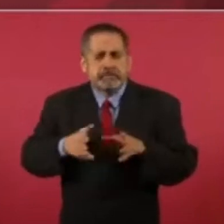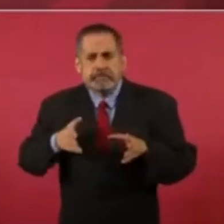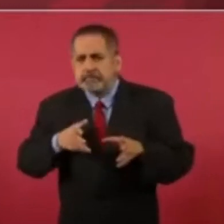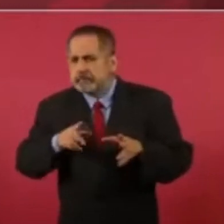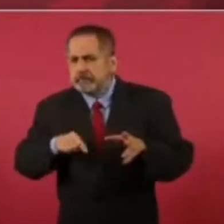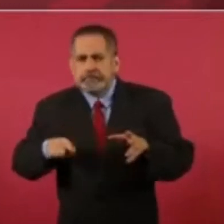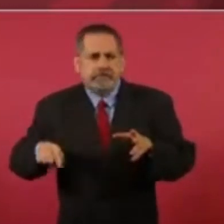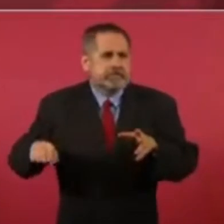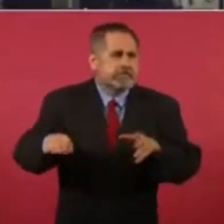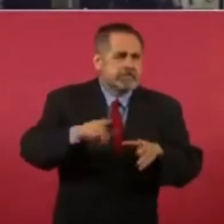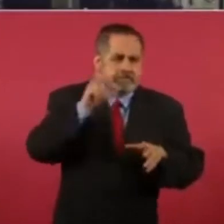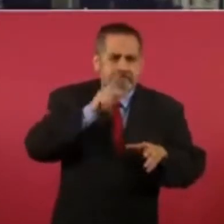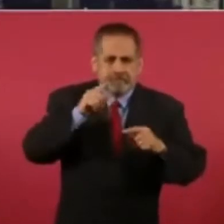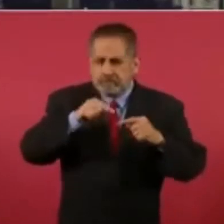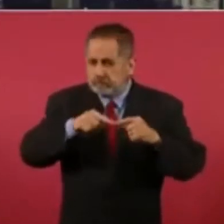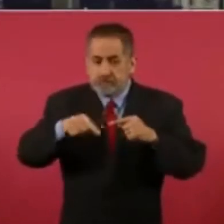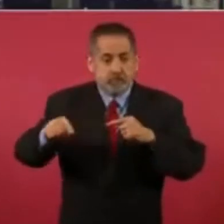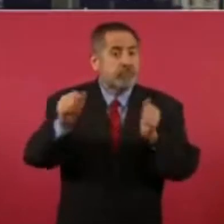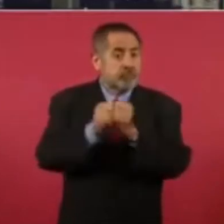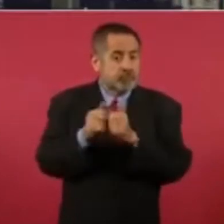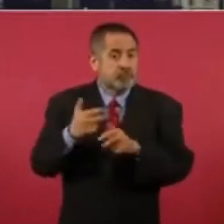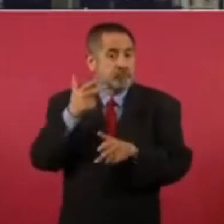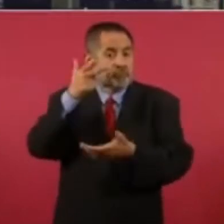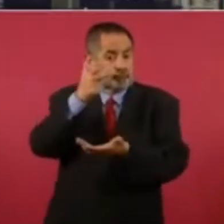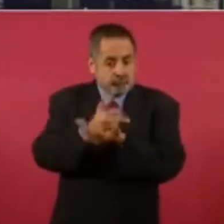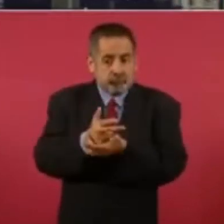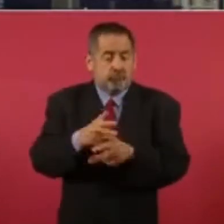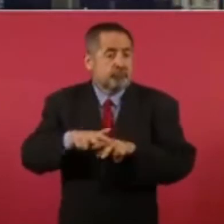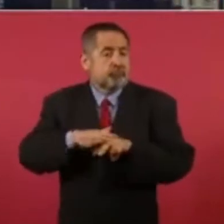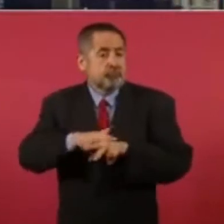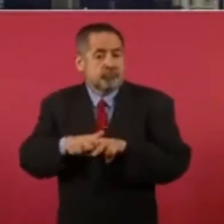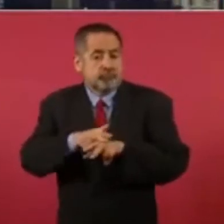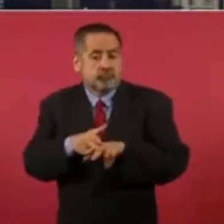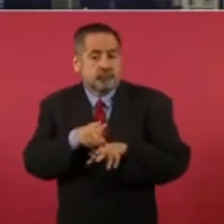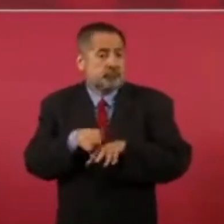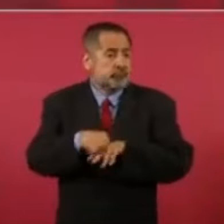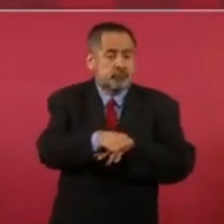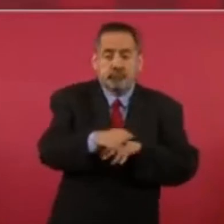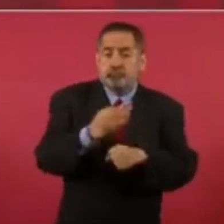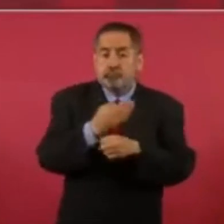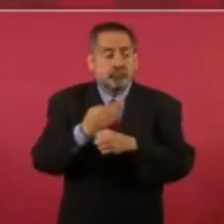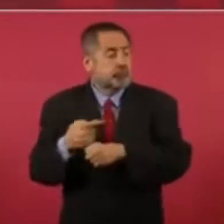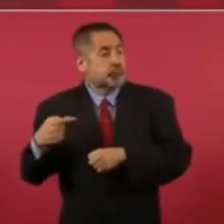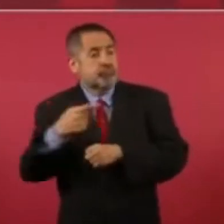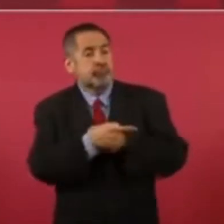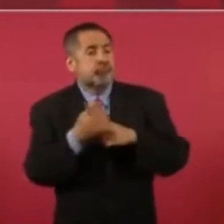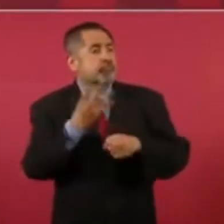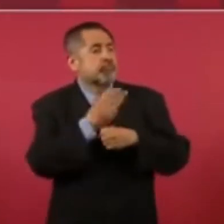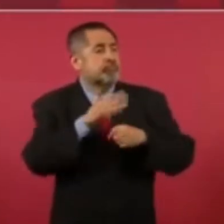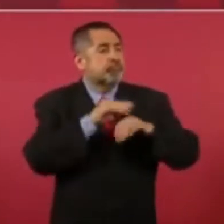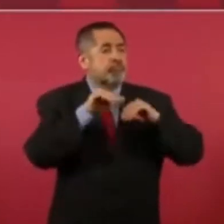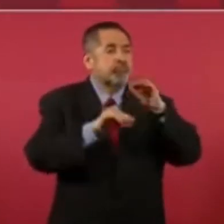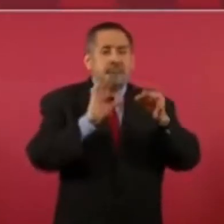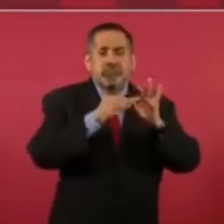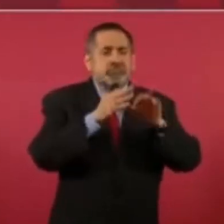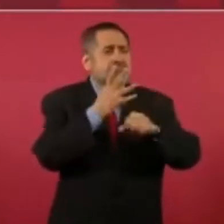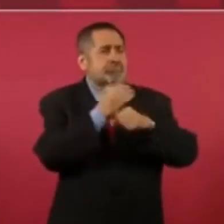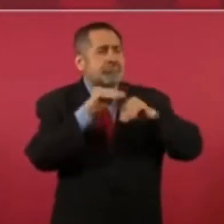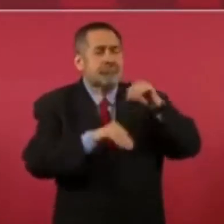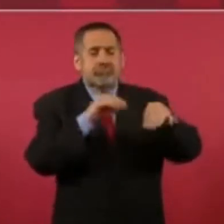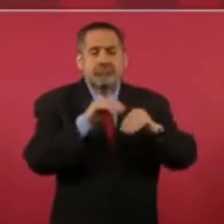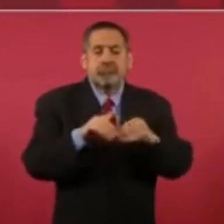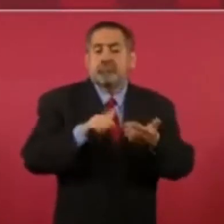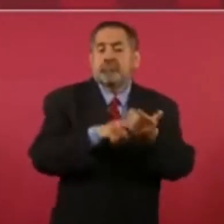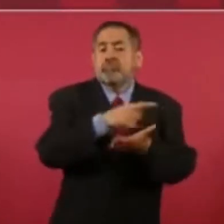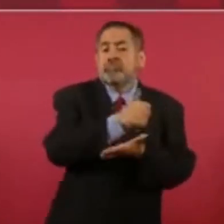tema, ya con trenes que ya se están construyendo en Ciudad Sahagún por